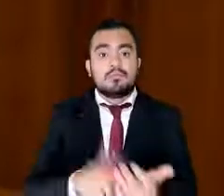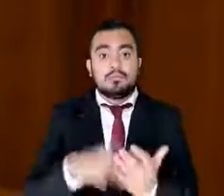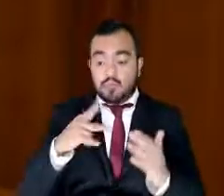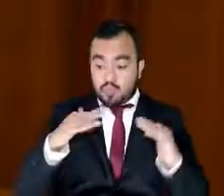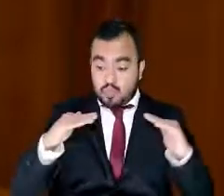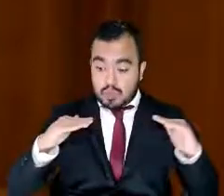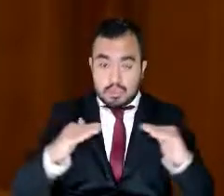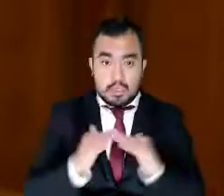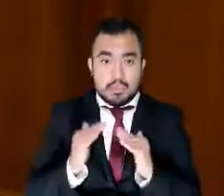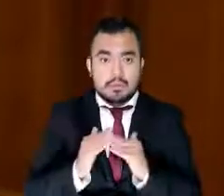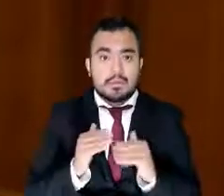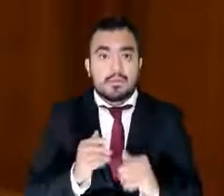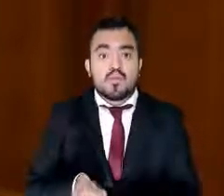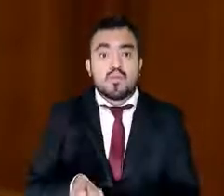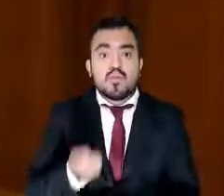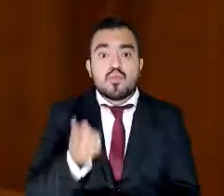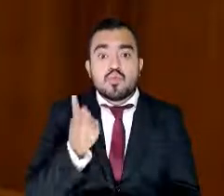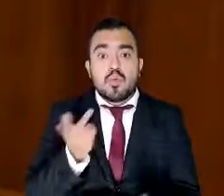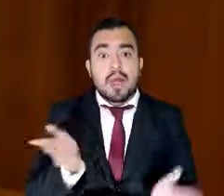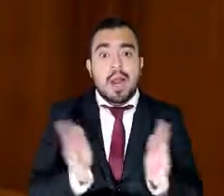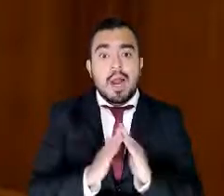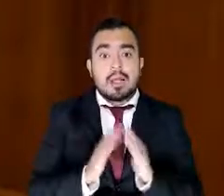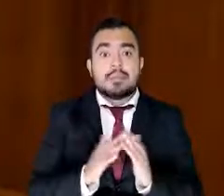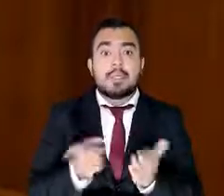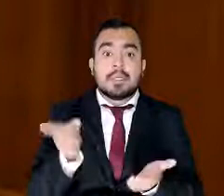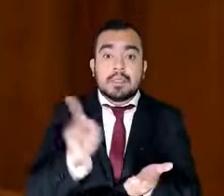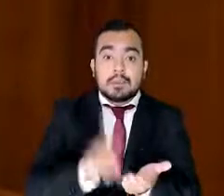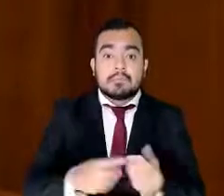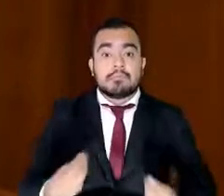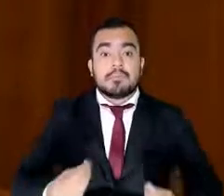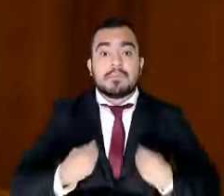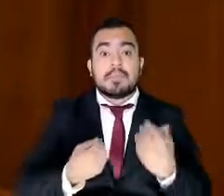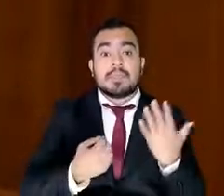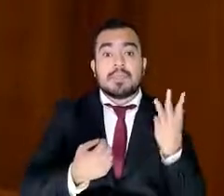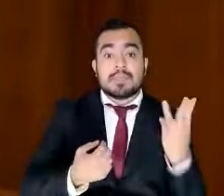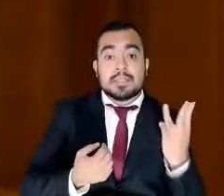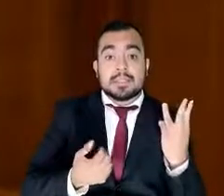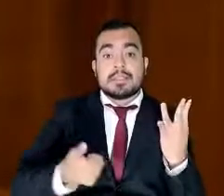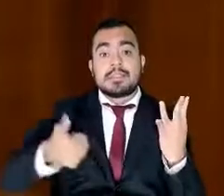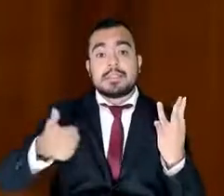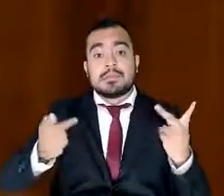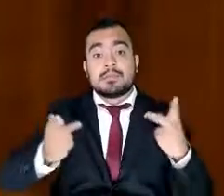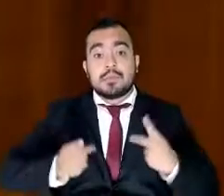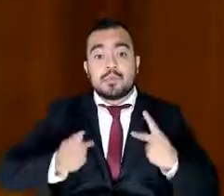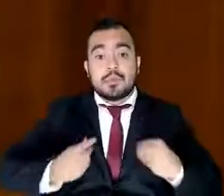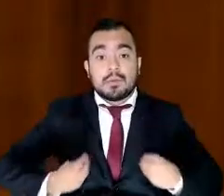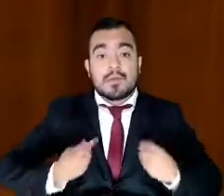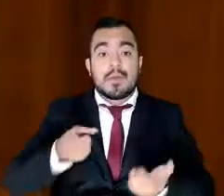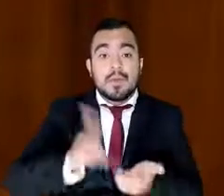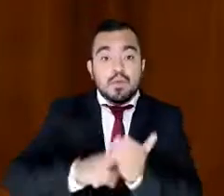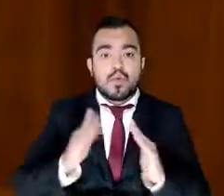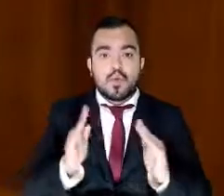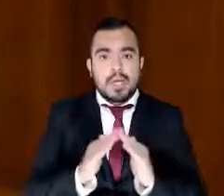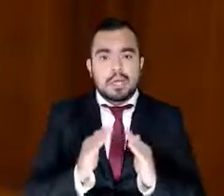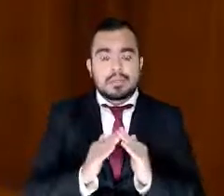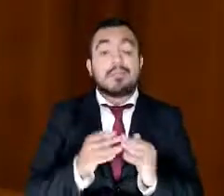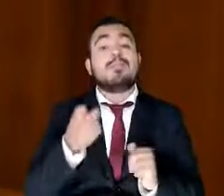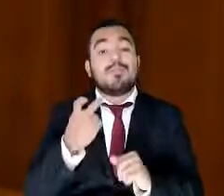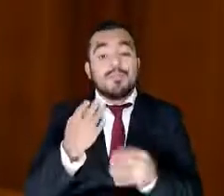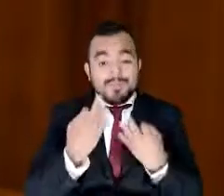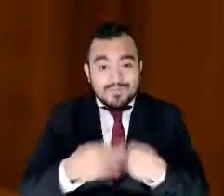viviendas constan de una sola habitación donde habitan entre 3 y 6 personas. Por eso es muy importante que se